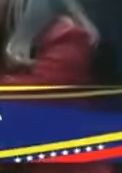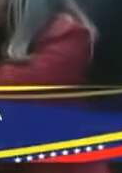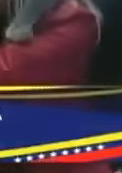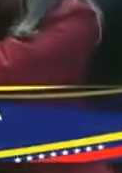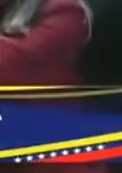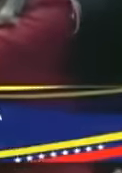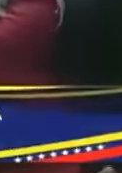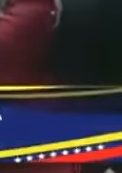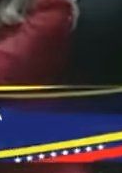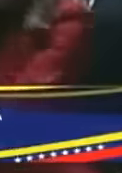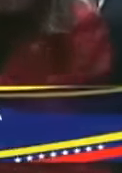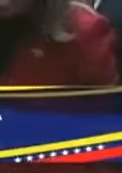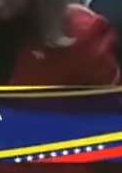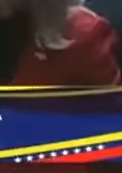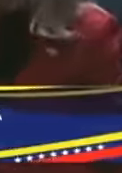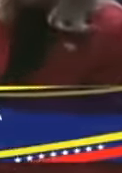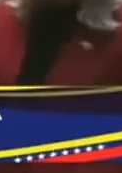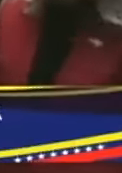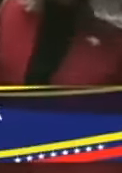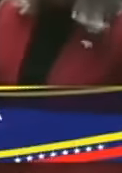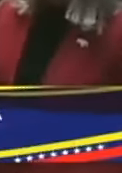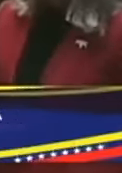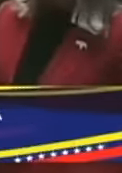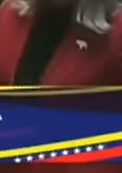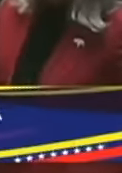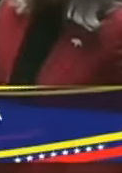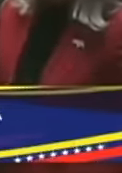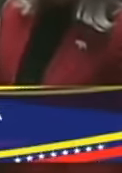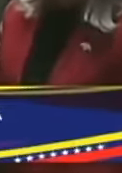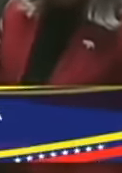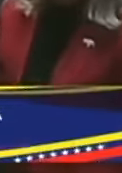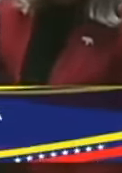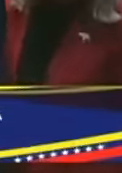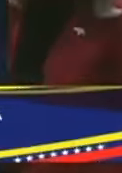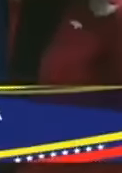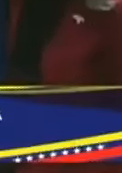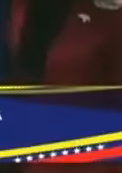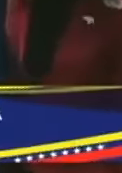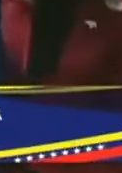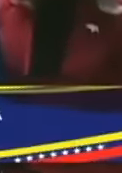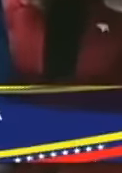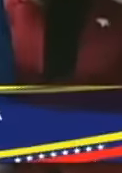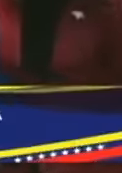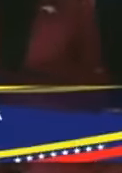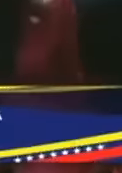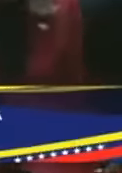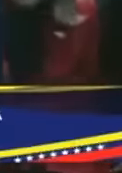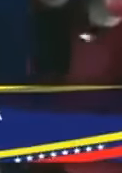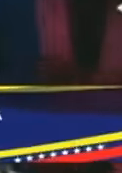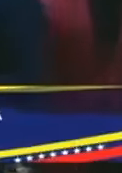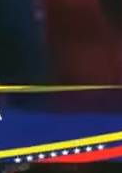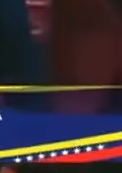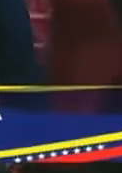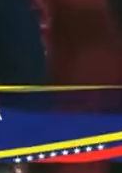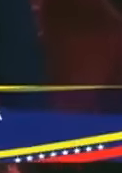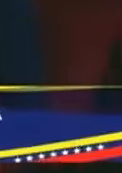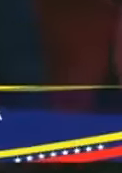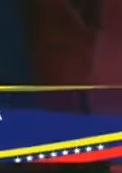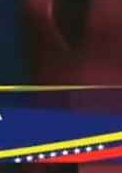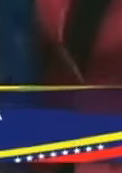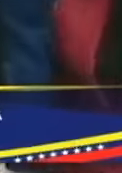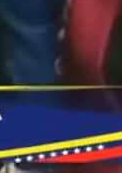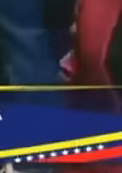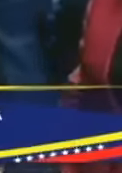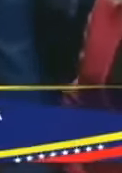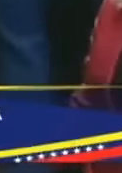redactado a espaldas de Venezuela. Continúa el comandante en jefe de la Fuerza Armada Nacional Bolivariana, presidente